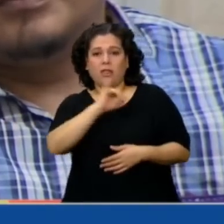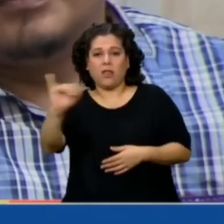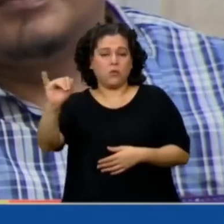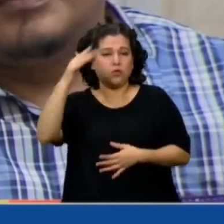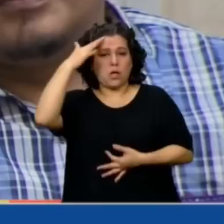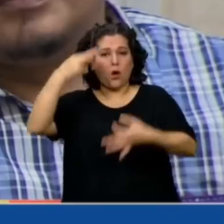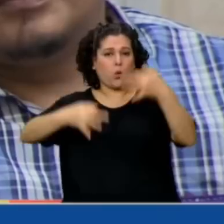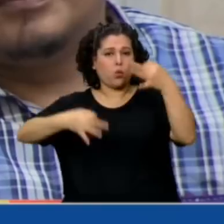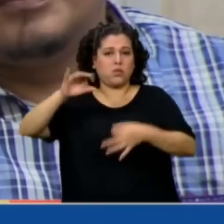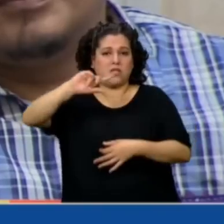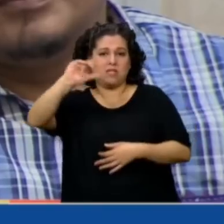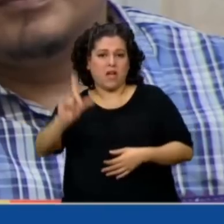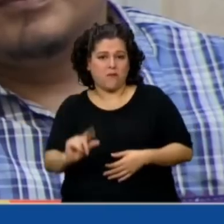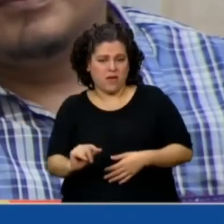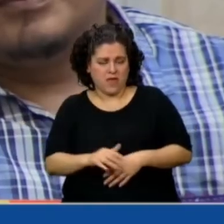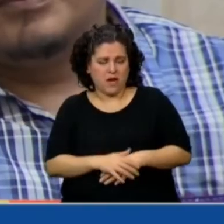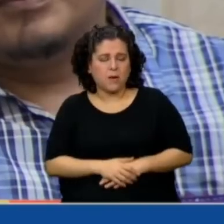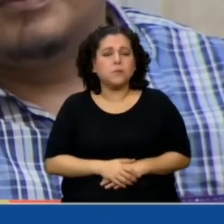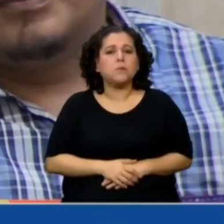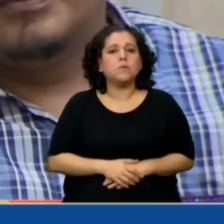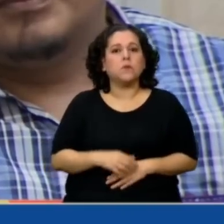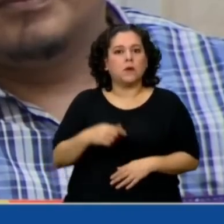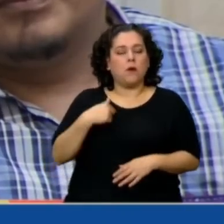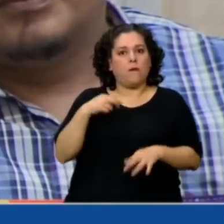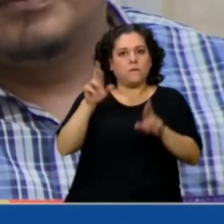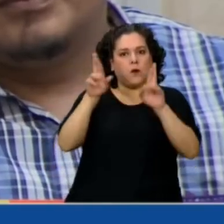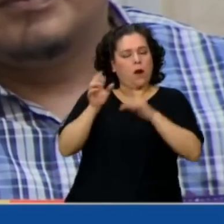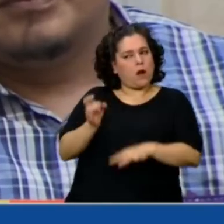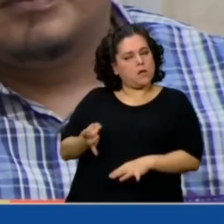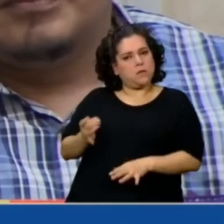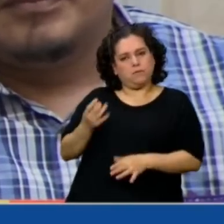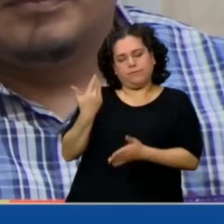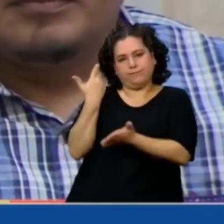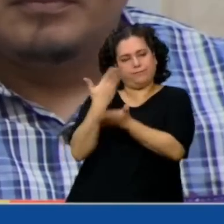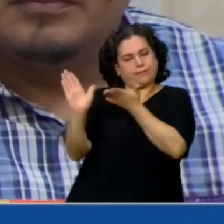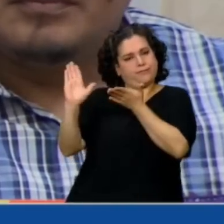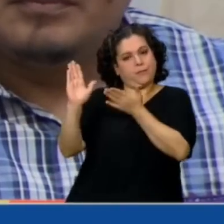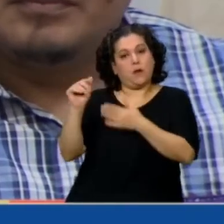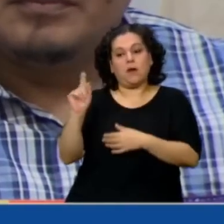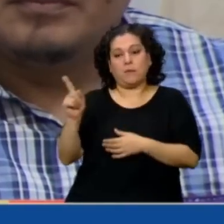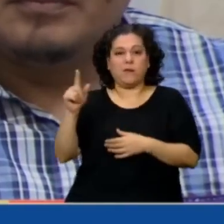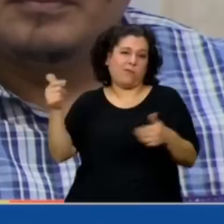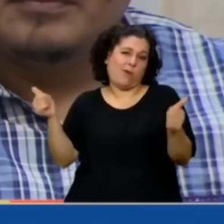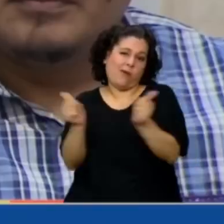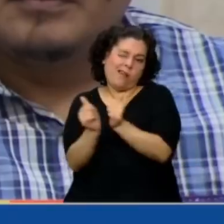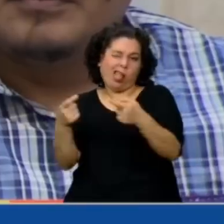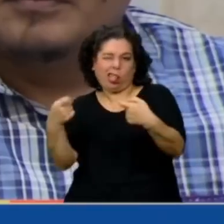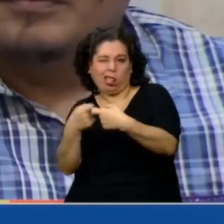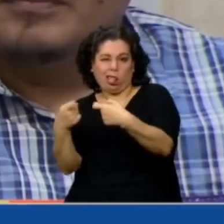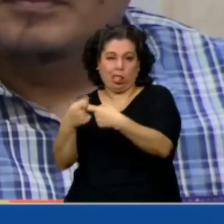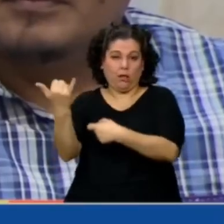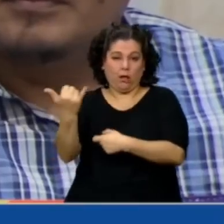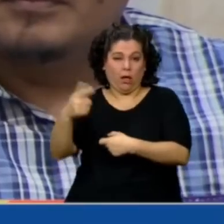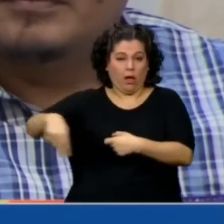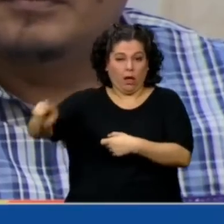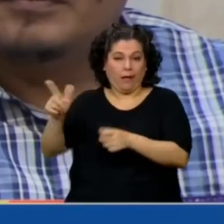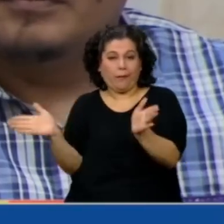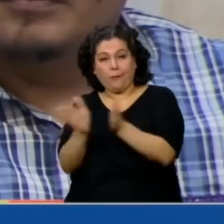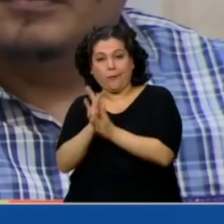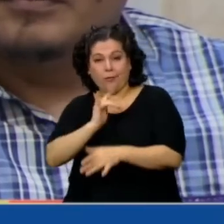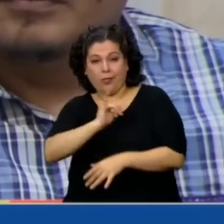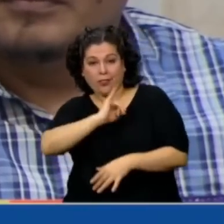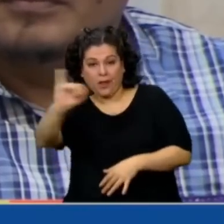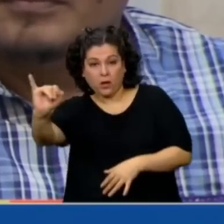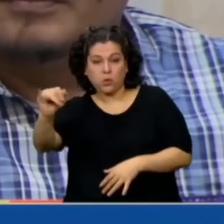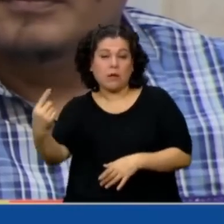Esperamos que sea fuertemente repudiado Espert y estos que lo siguen detrás con la denuncia y con el pedido de